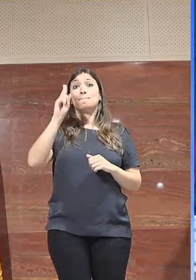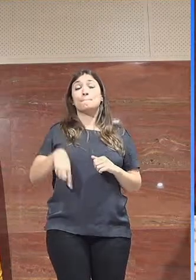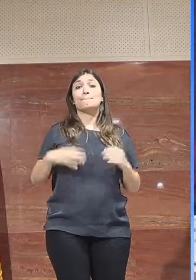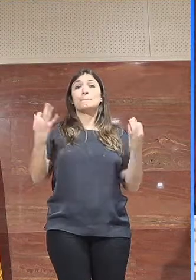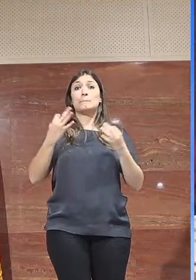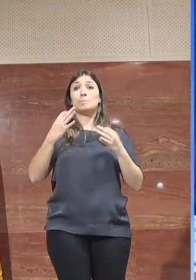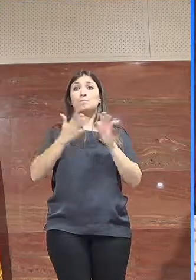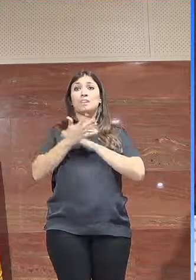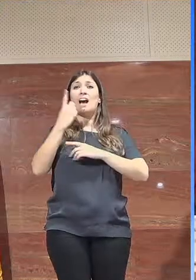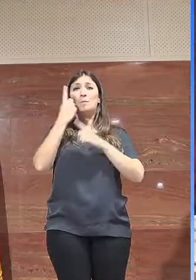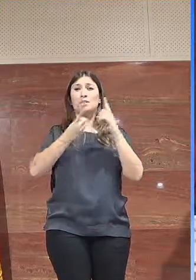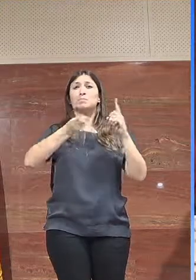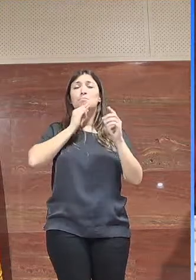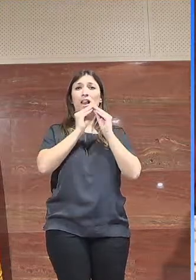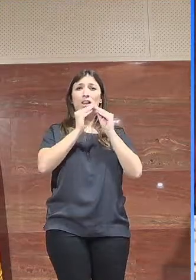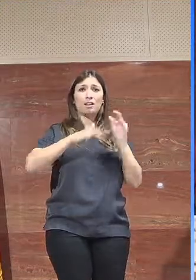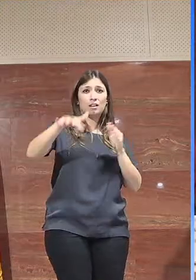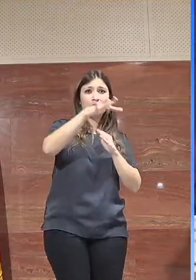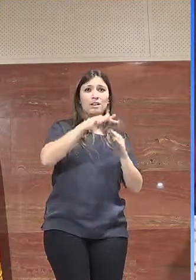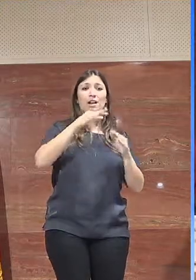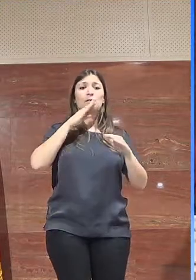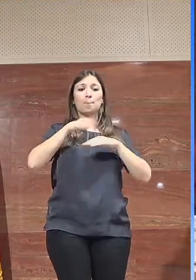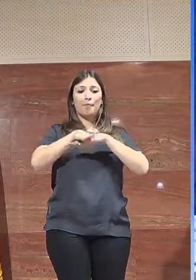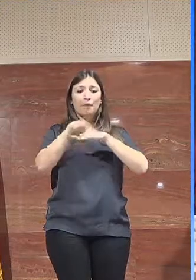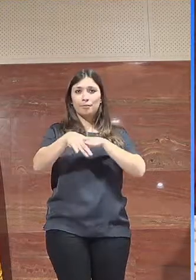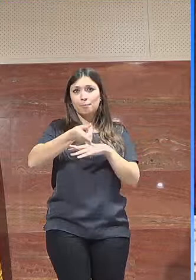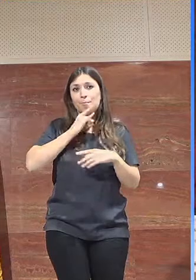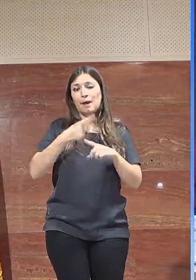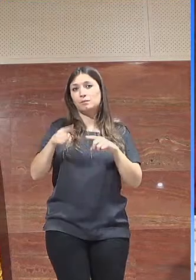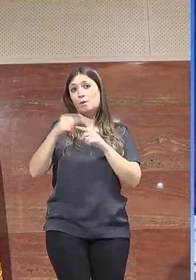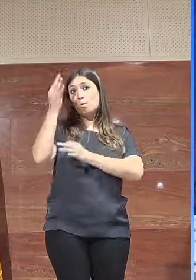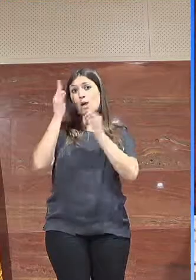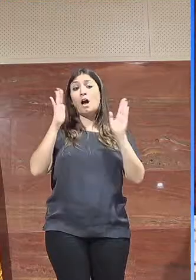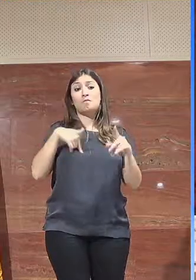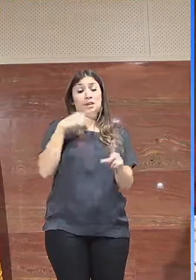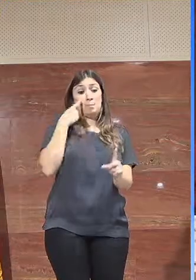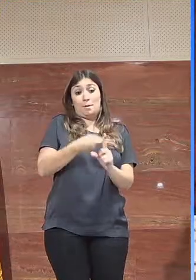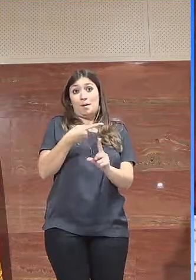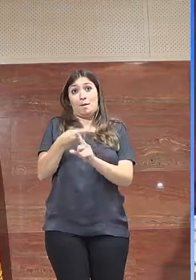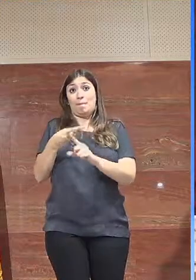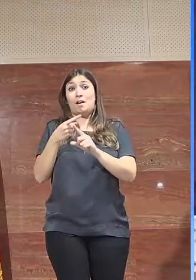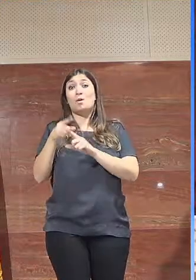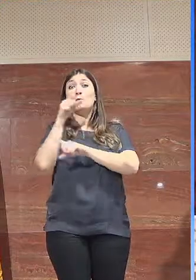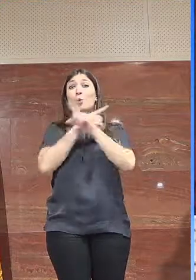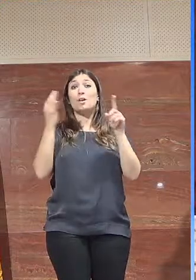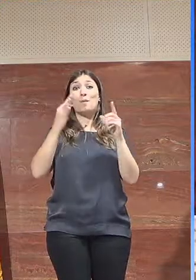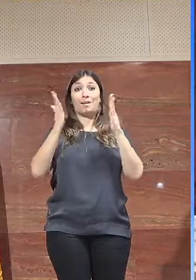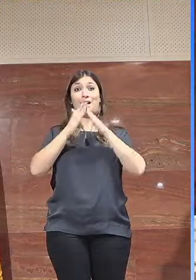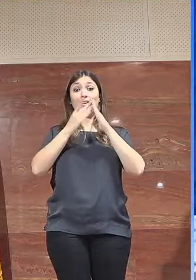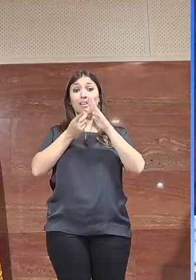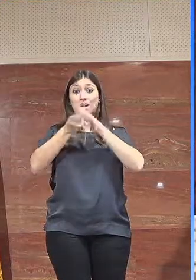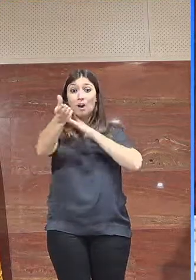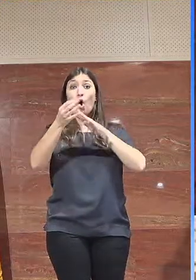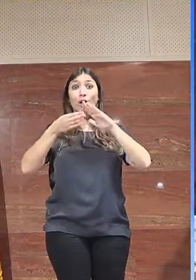botoneras incorrectamente situadas o una altura inadecuada, etcétera, etcétera, pues bueno, pues vemos que los problemas de salir y entrar a la vivienda pues